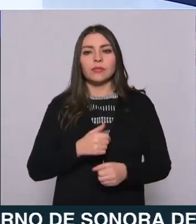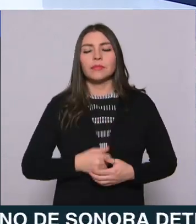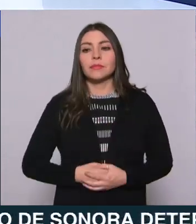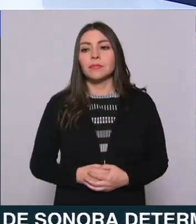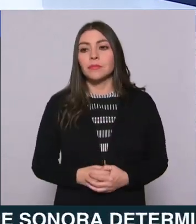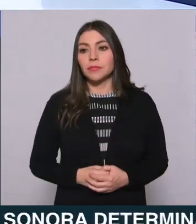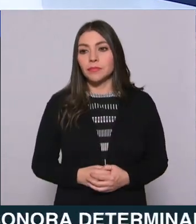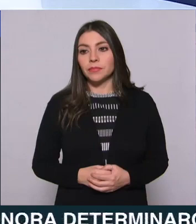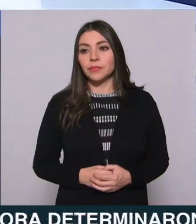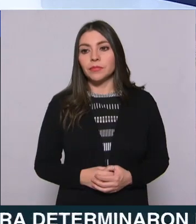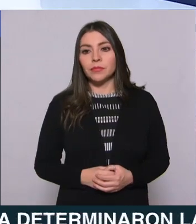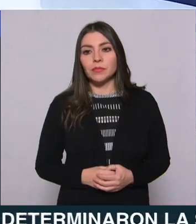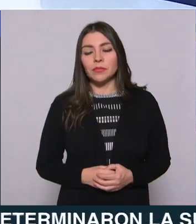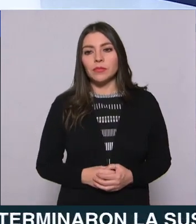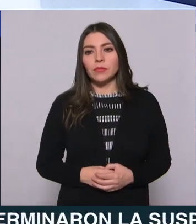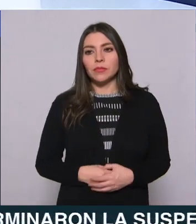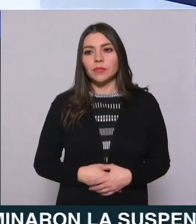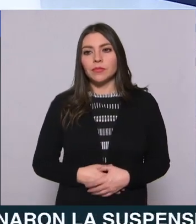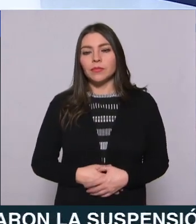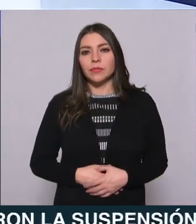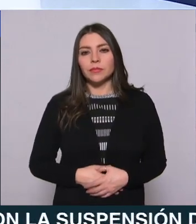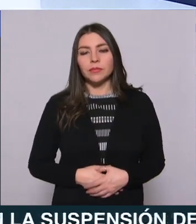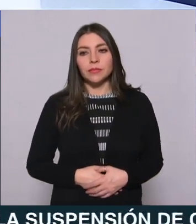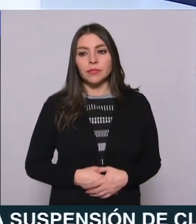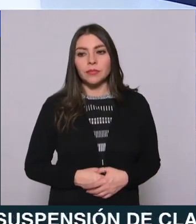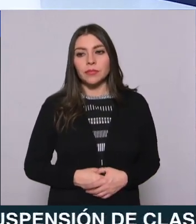porque actualmente